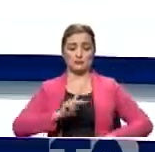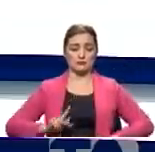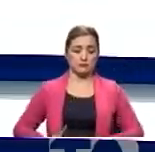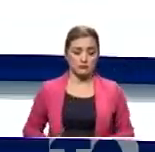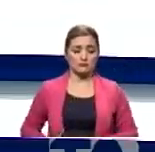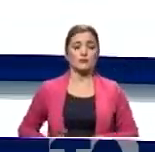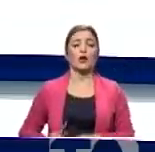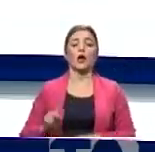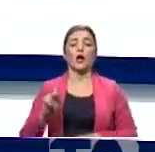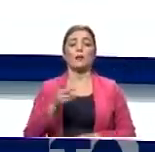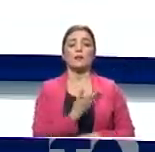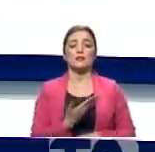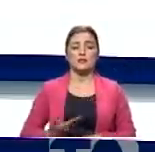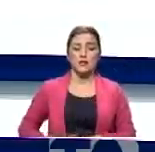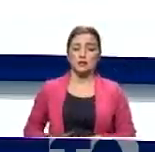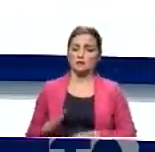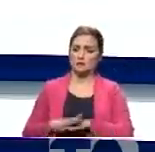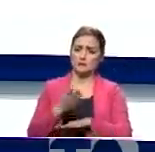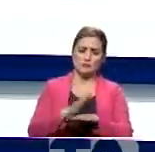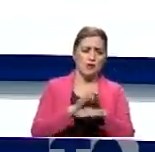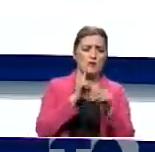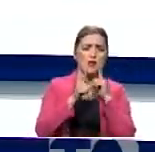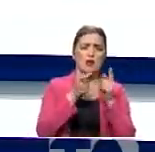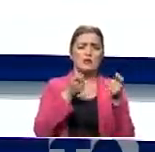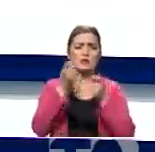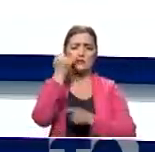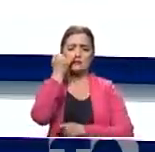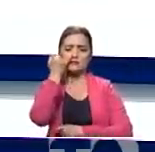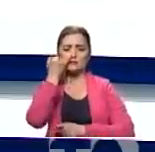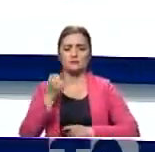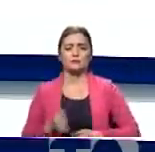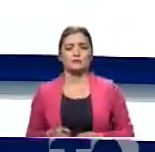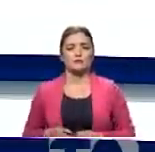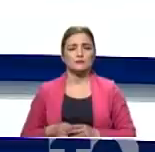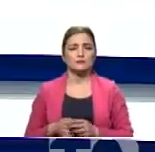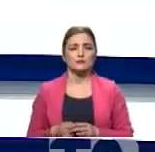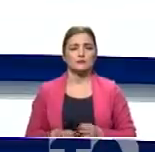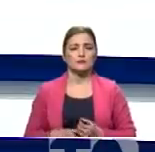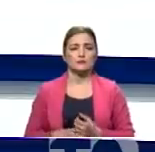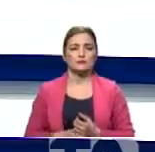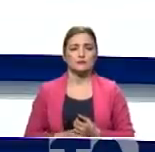Sebastián Roldán, llamó al diálogo a los dirigentes de los grupos indígenas.